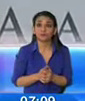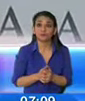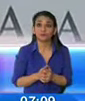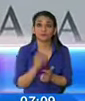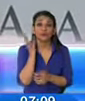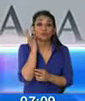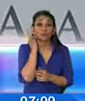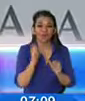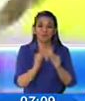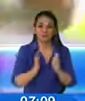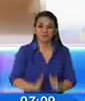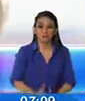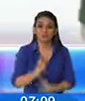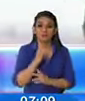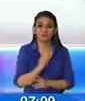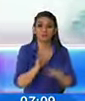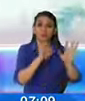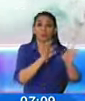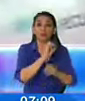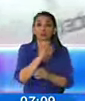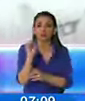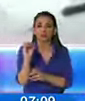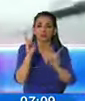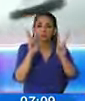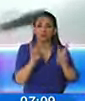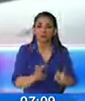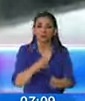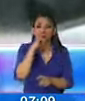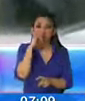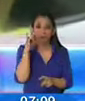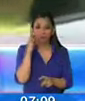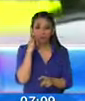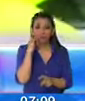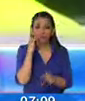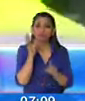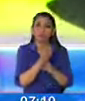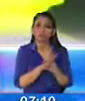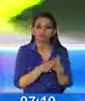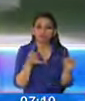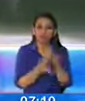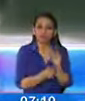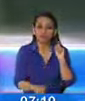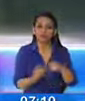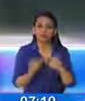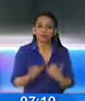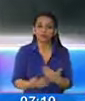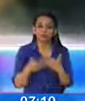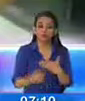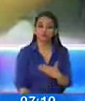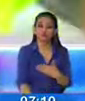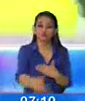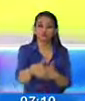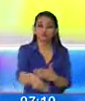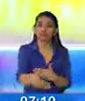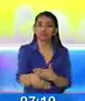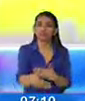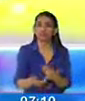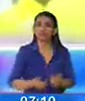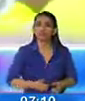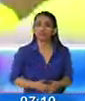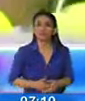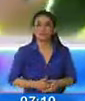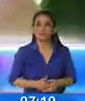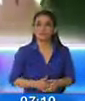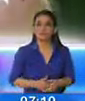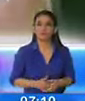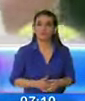menos serían 800 los casos que hasta ahora han podido ser identificados, ocurridos en los últimos años.